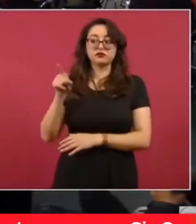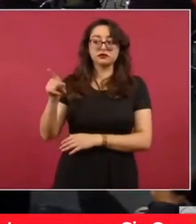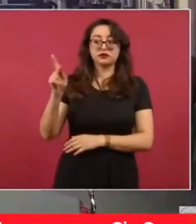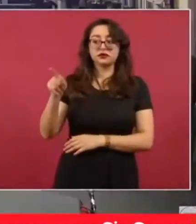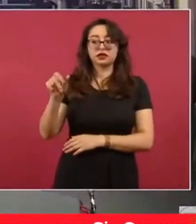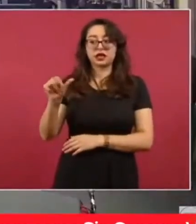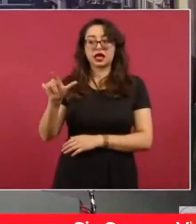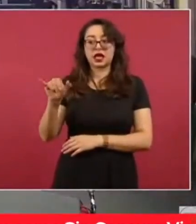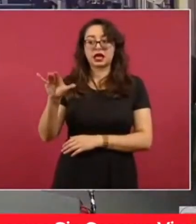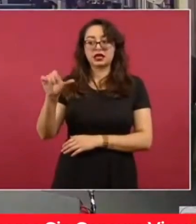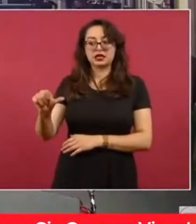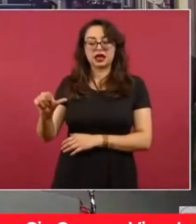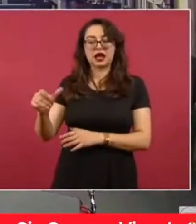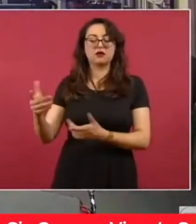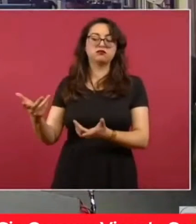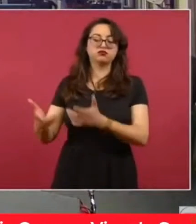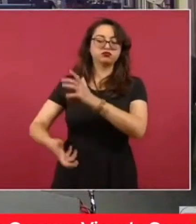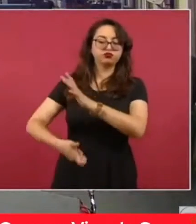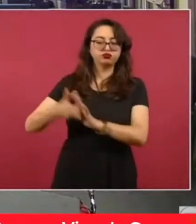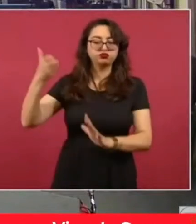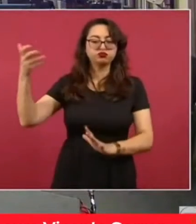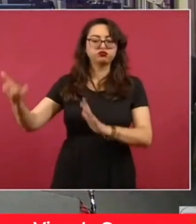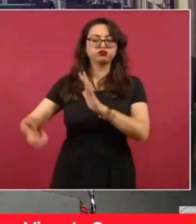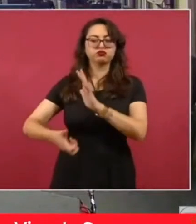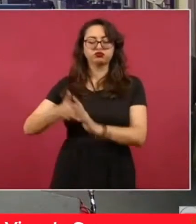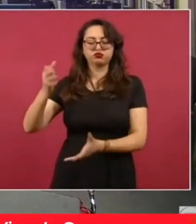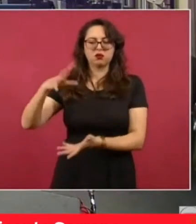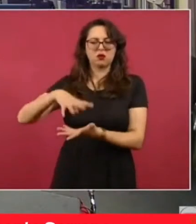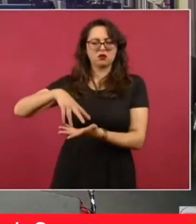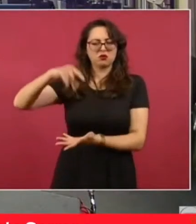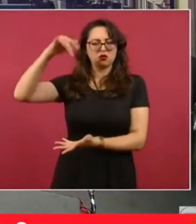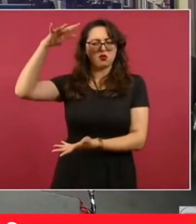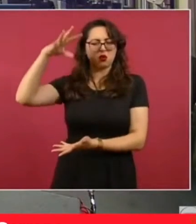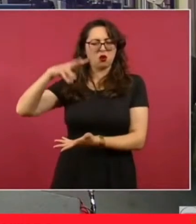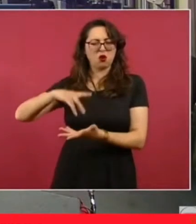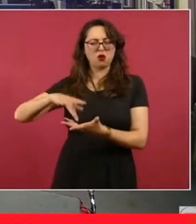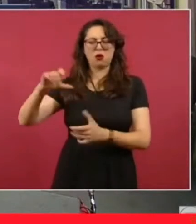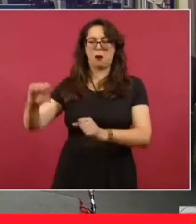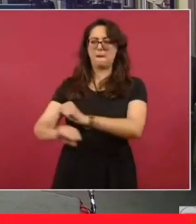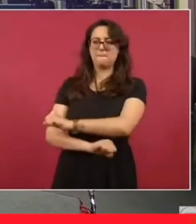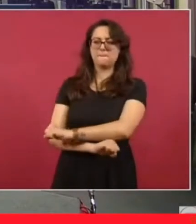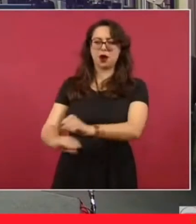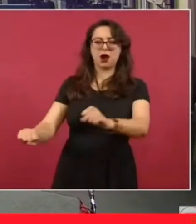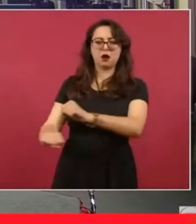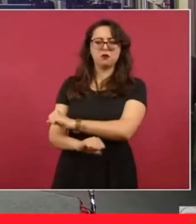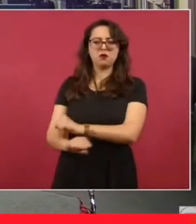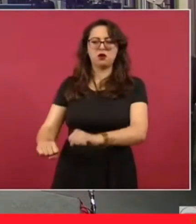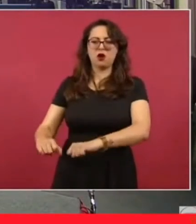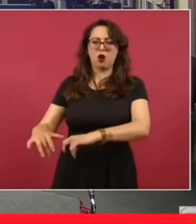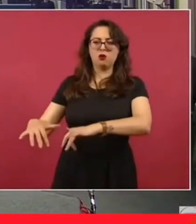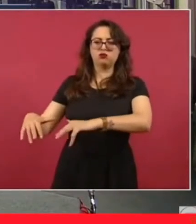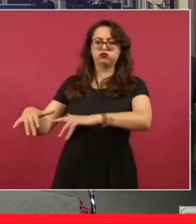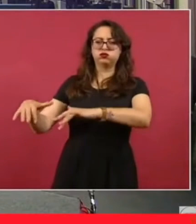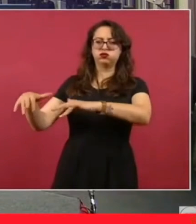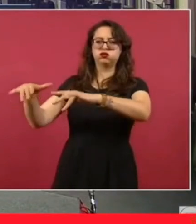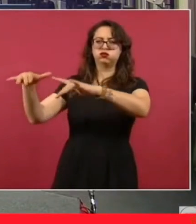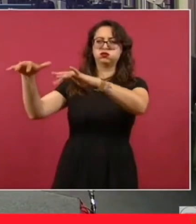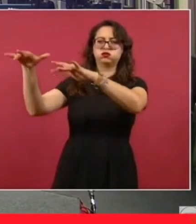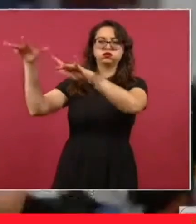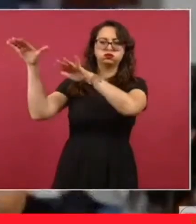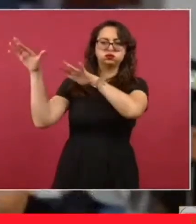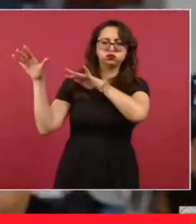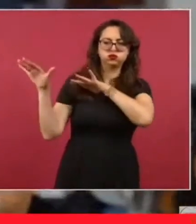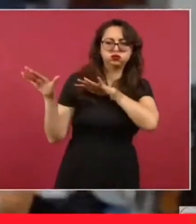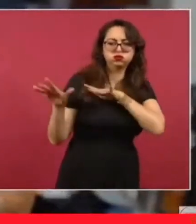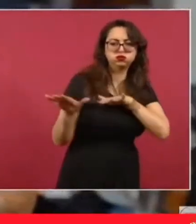por los polvos que emanaban de las explosiones de esta minera calica niega que